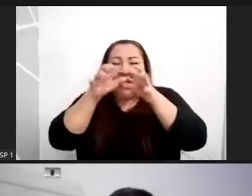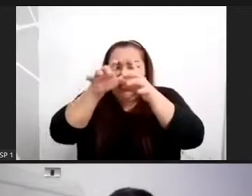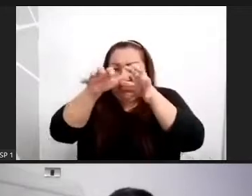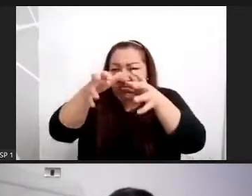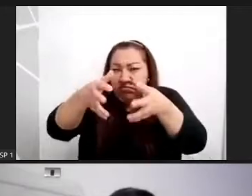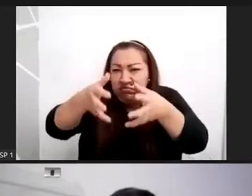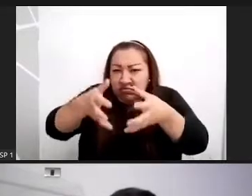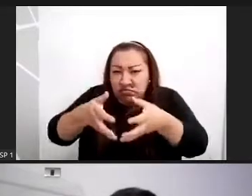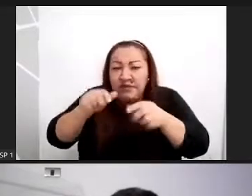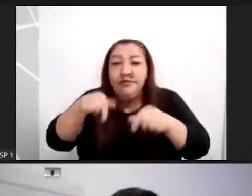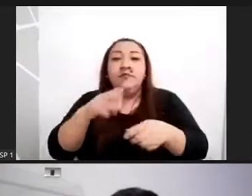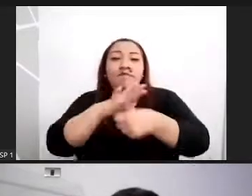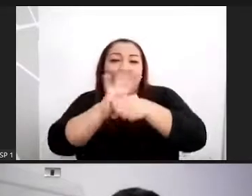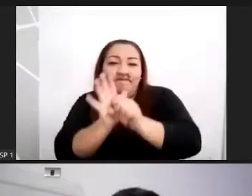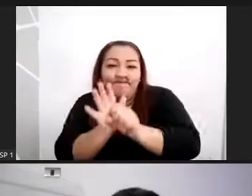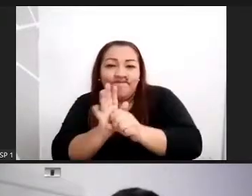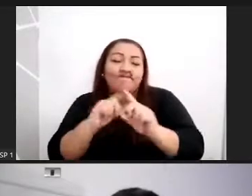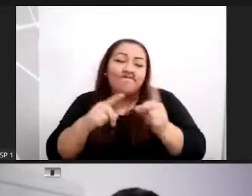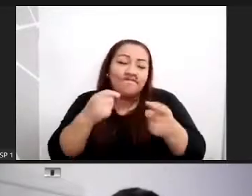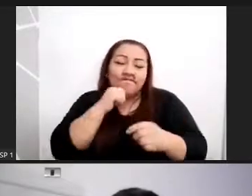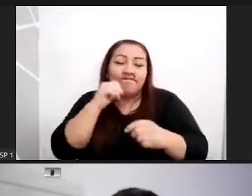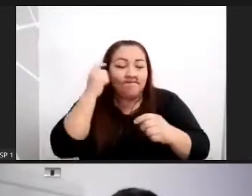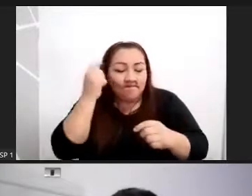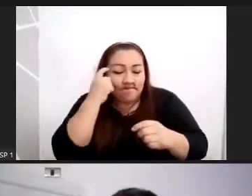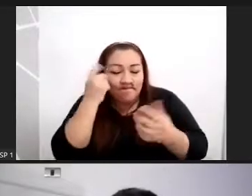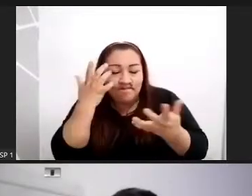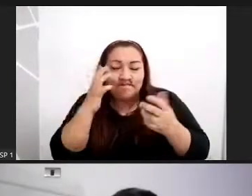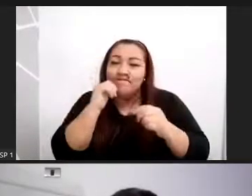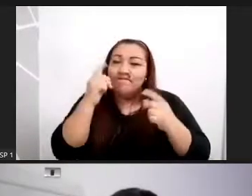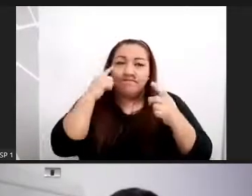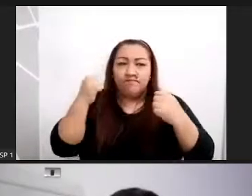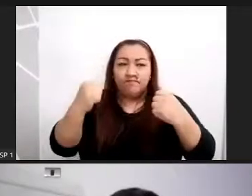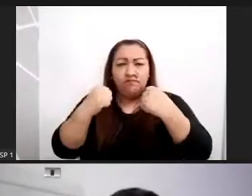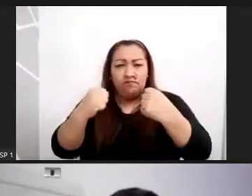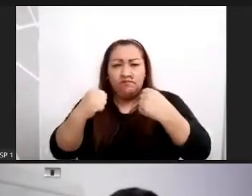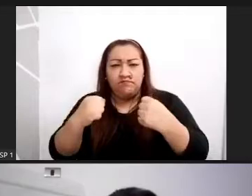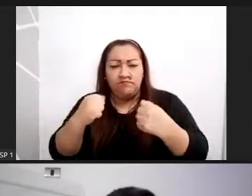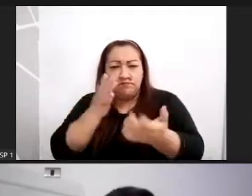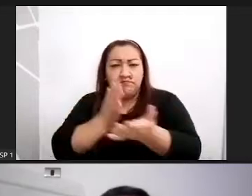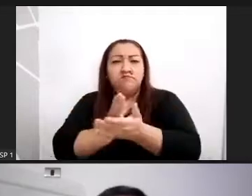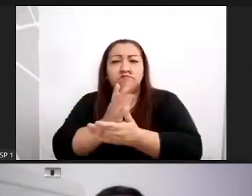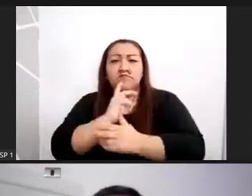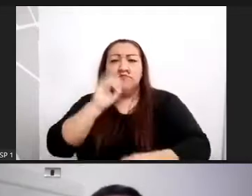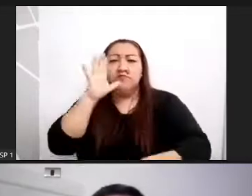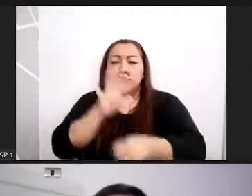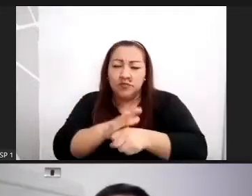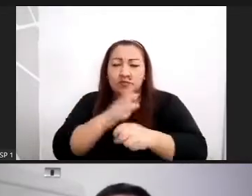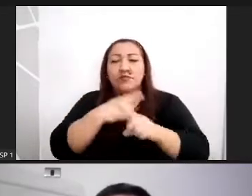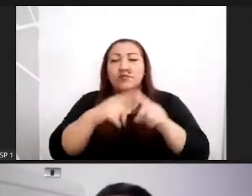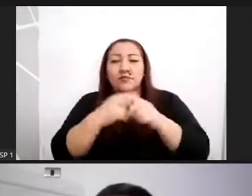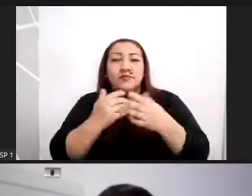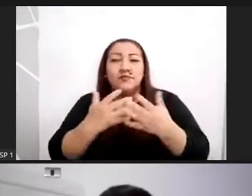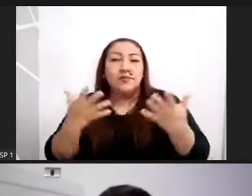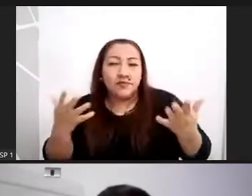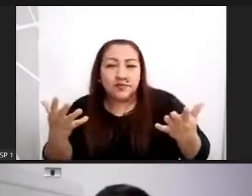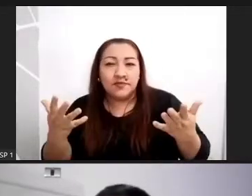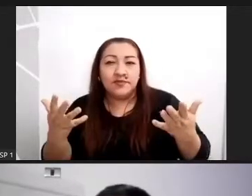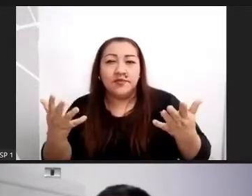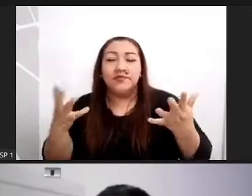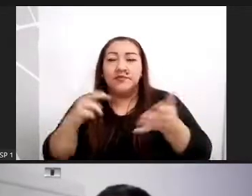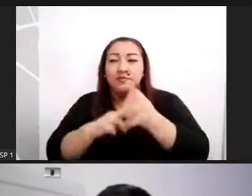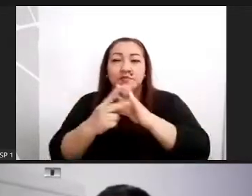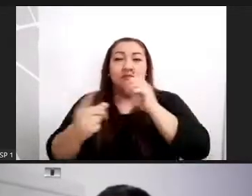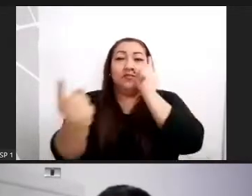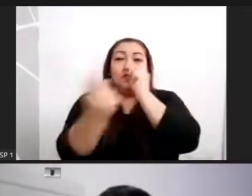de nosotros inteligencia, demandan temple, demandan compromiso, demandan presencia